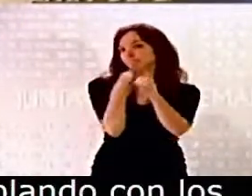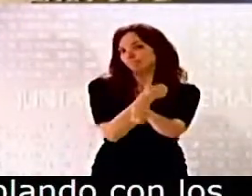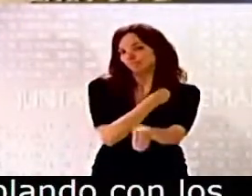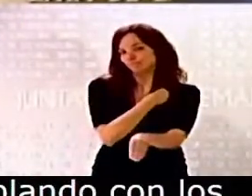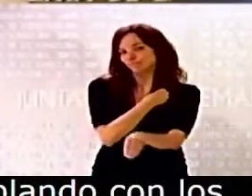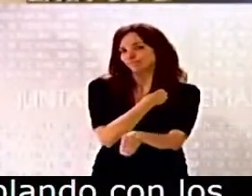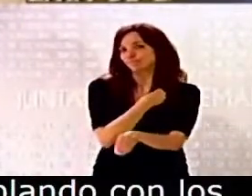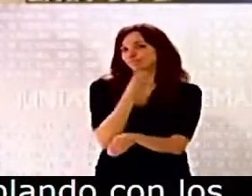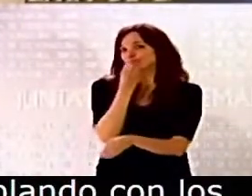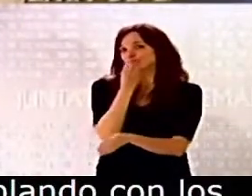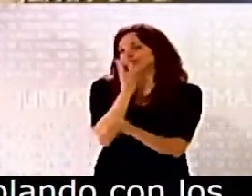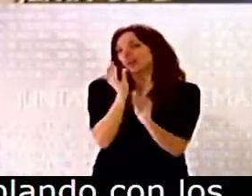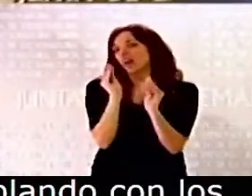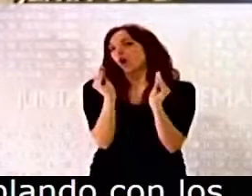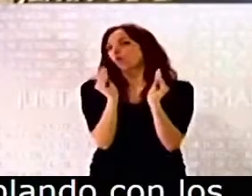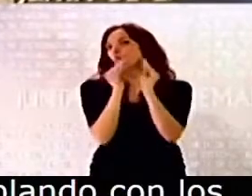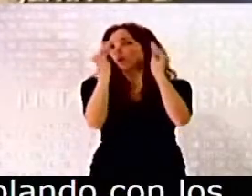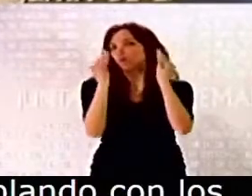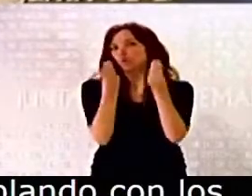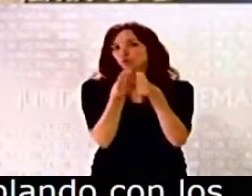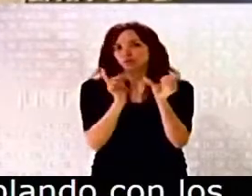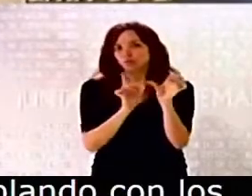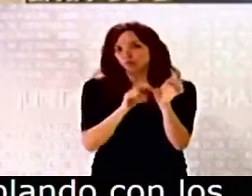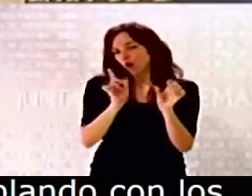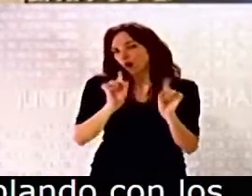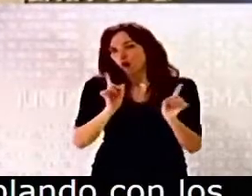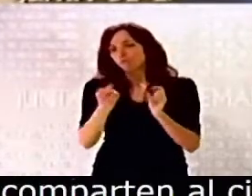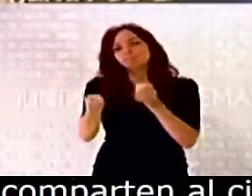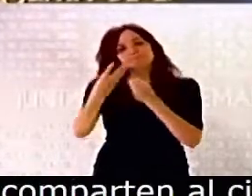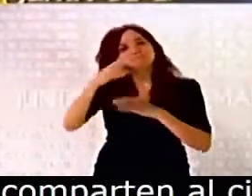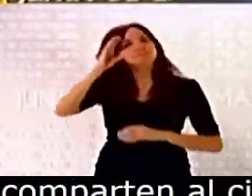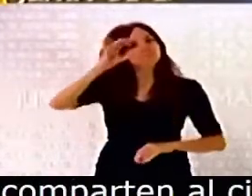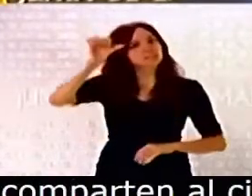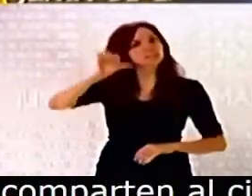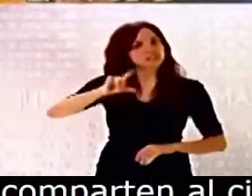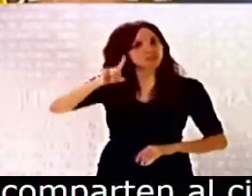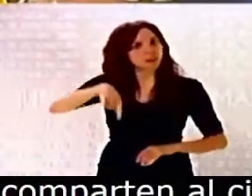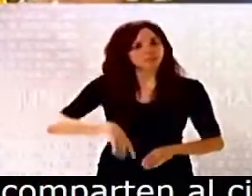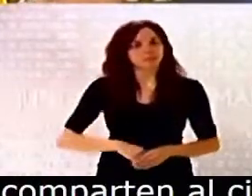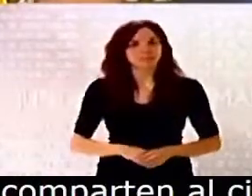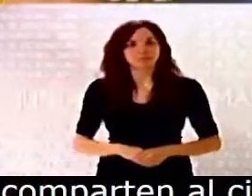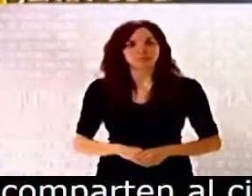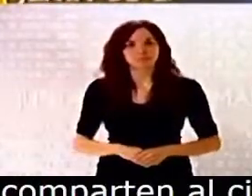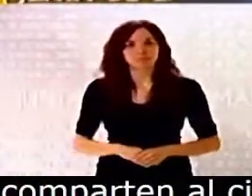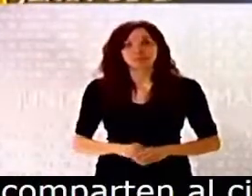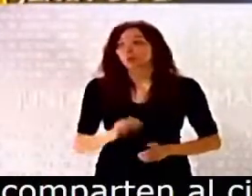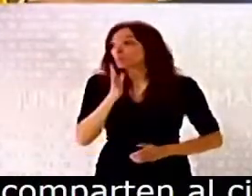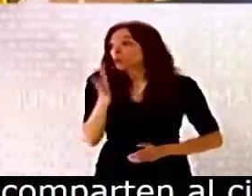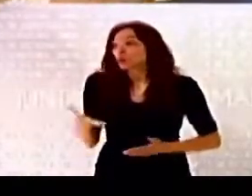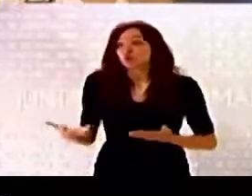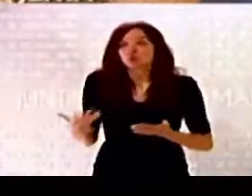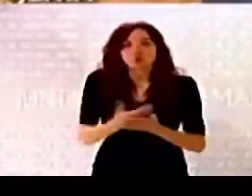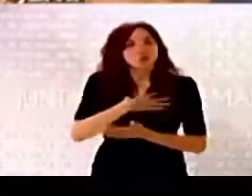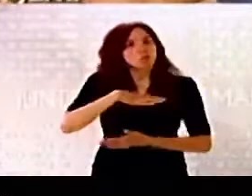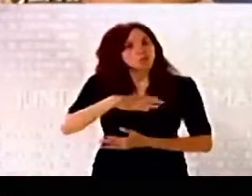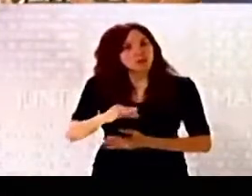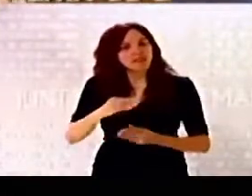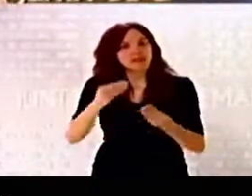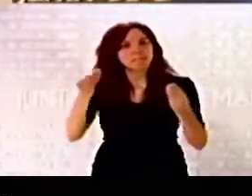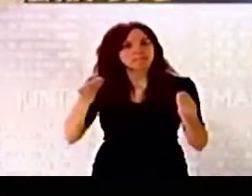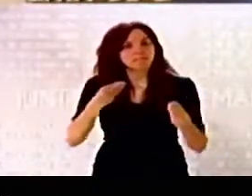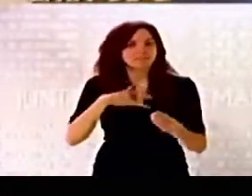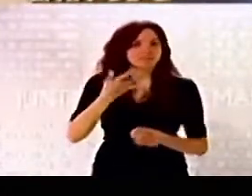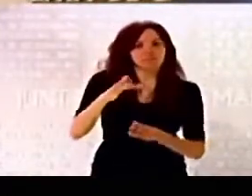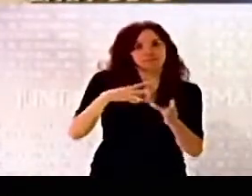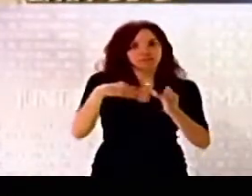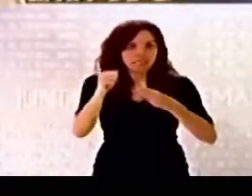al 100% las decisiones que se toman en la Junta de Extremadura. Y como todo es blanco-negro, y como todo no es blanco-negro, mejor dicho,